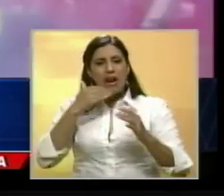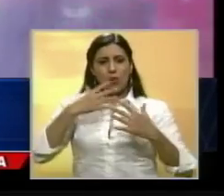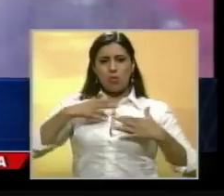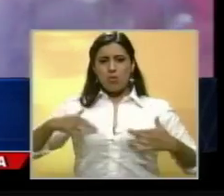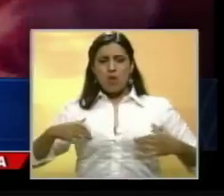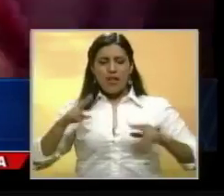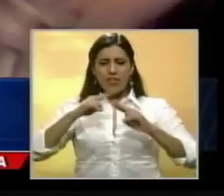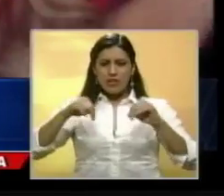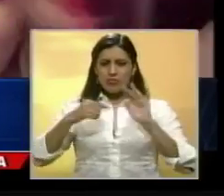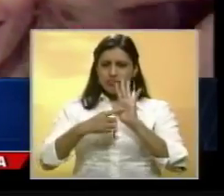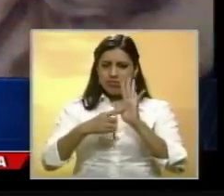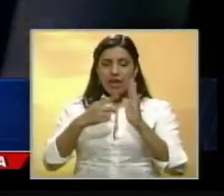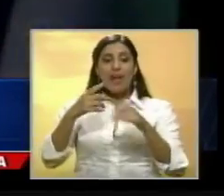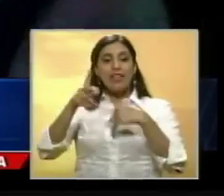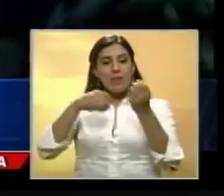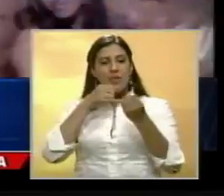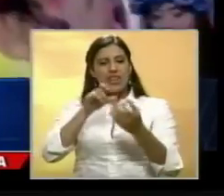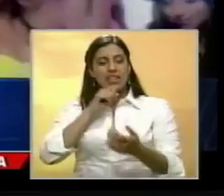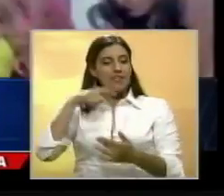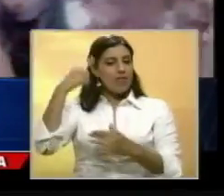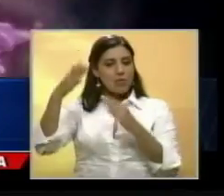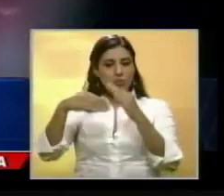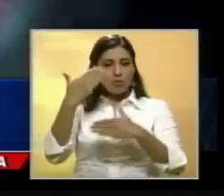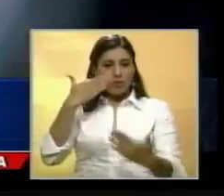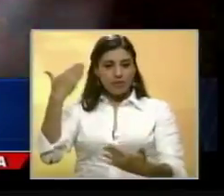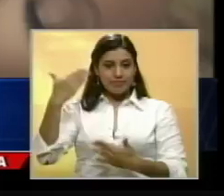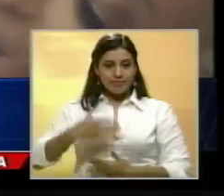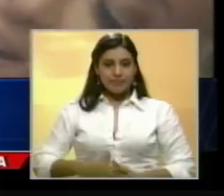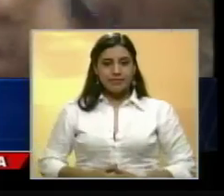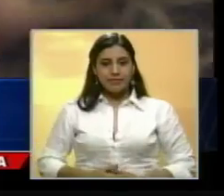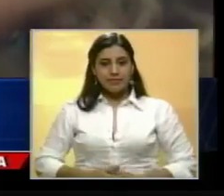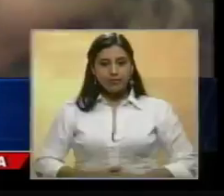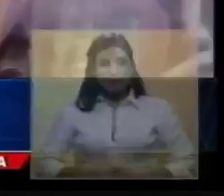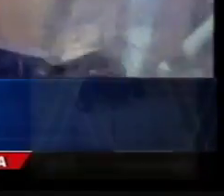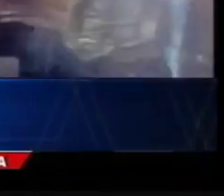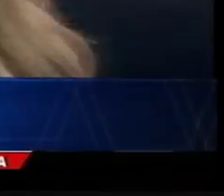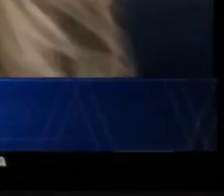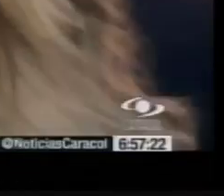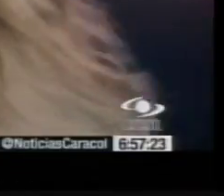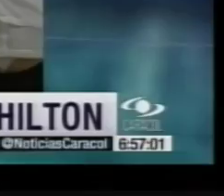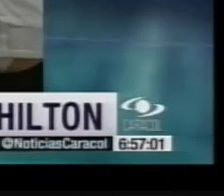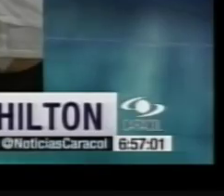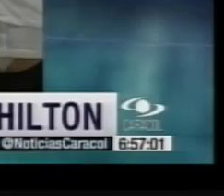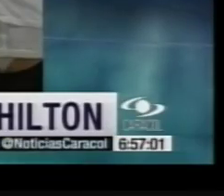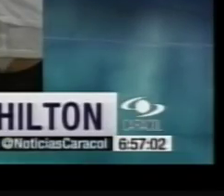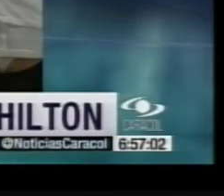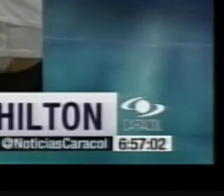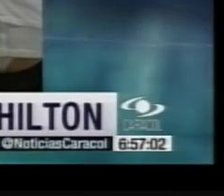cuenta. Los detalles al regreso en Estrenos y Estrellas.